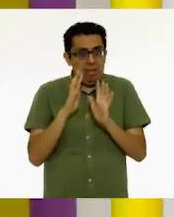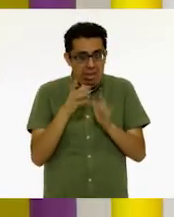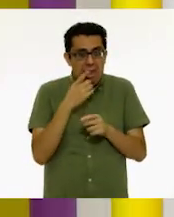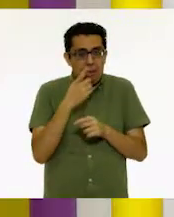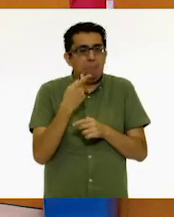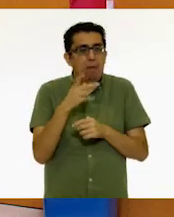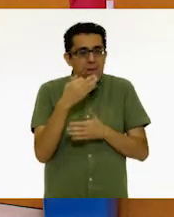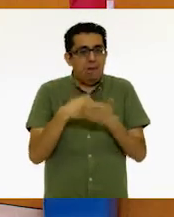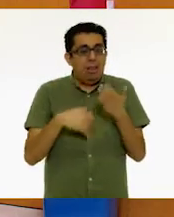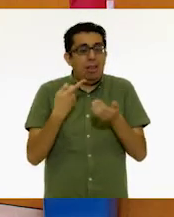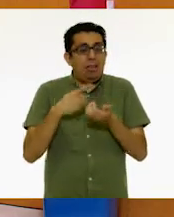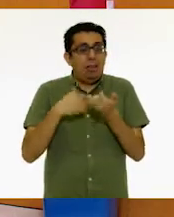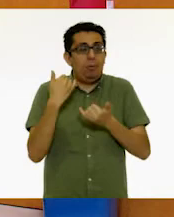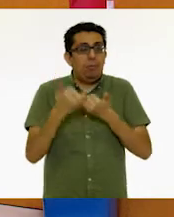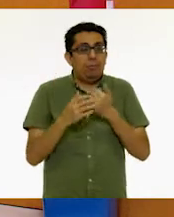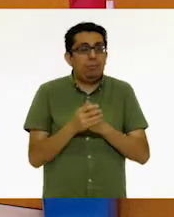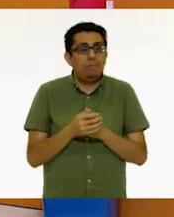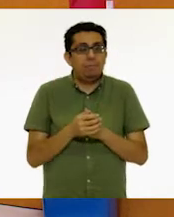juego.